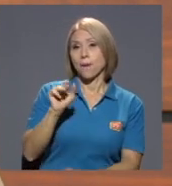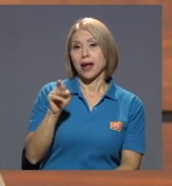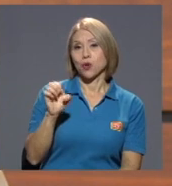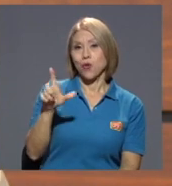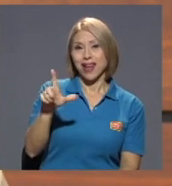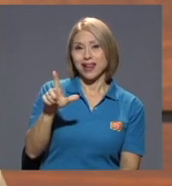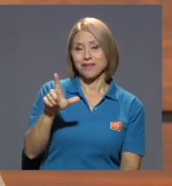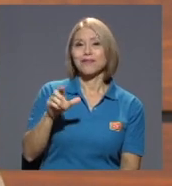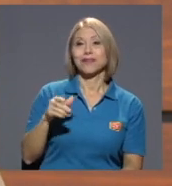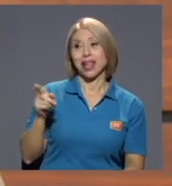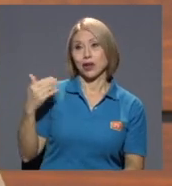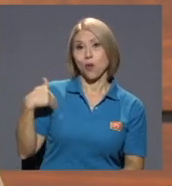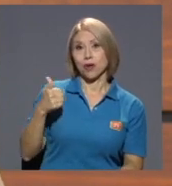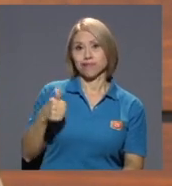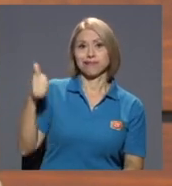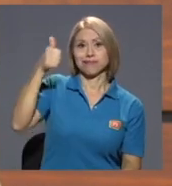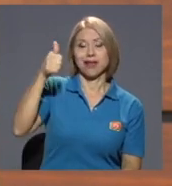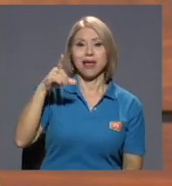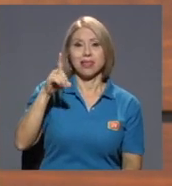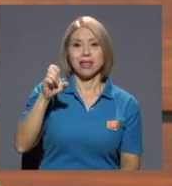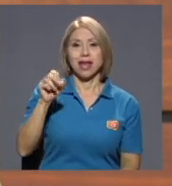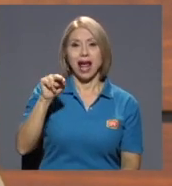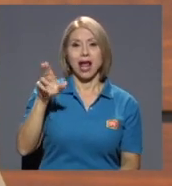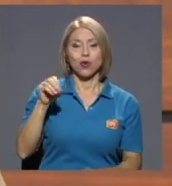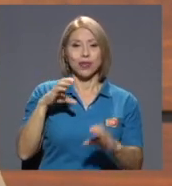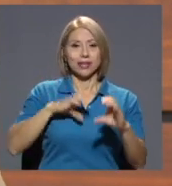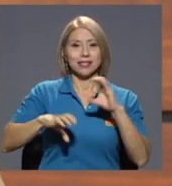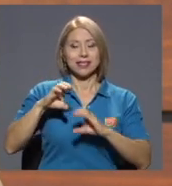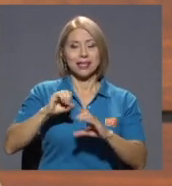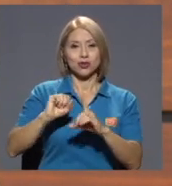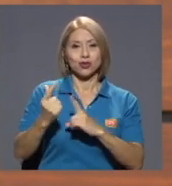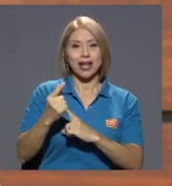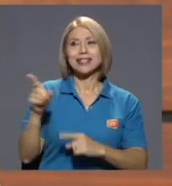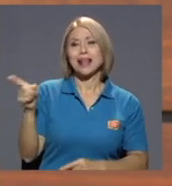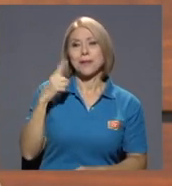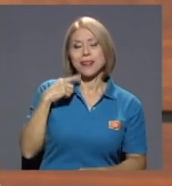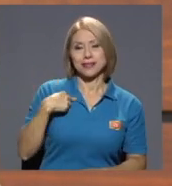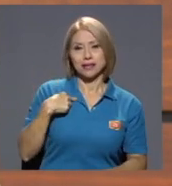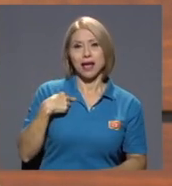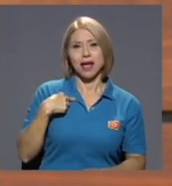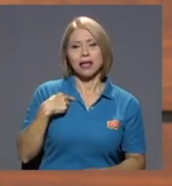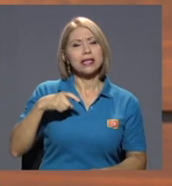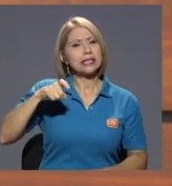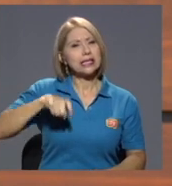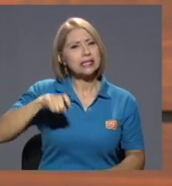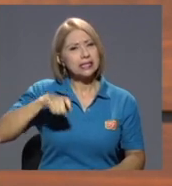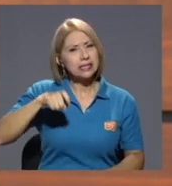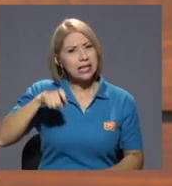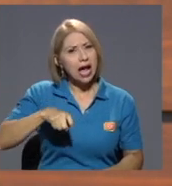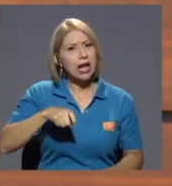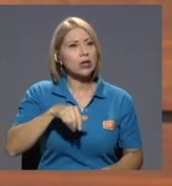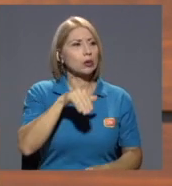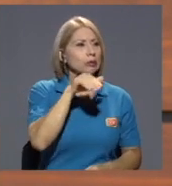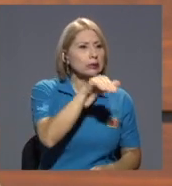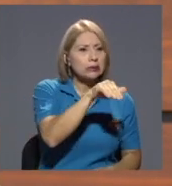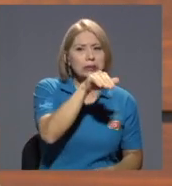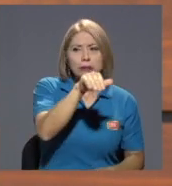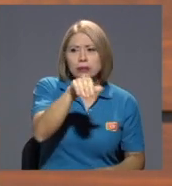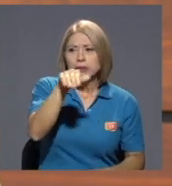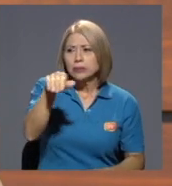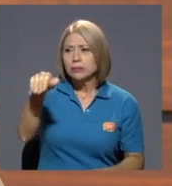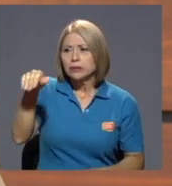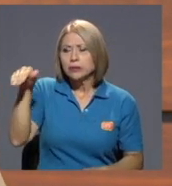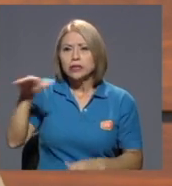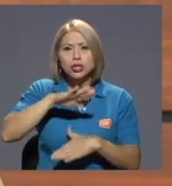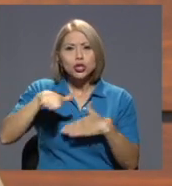ciencias sociales me decía que era muy necesario tocar todas las escuelas para llegar a ser eventualmente un